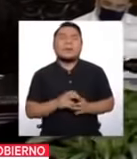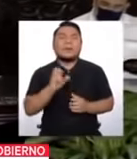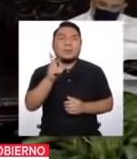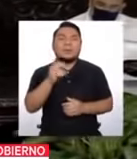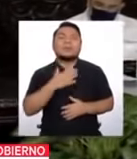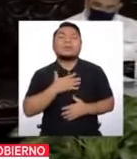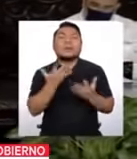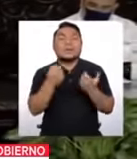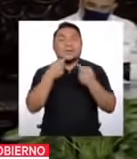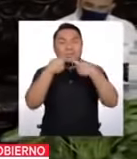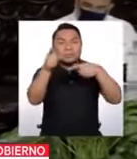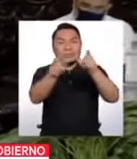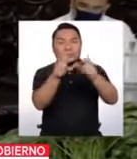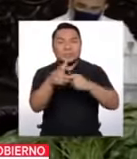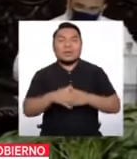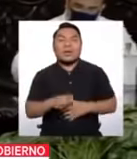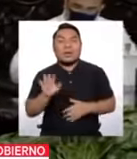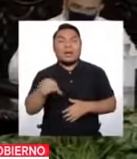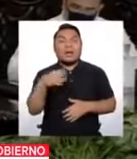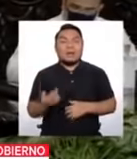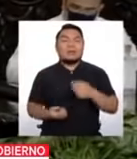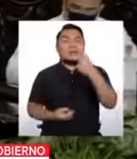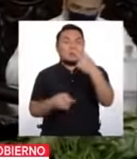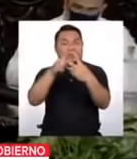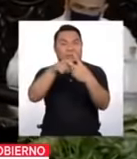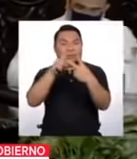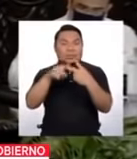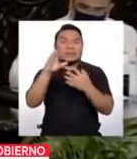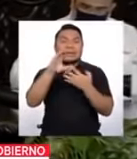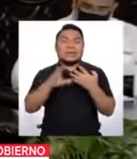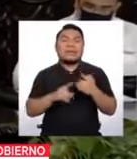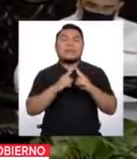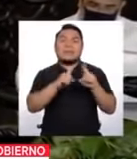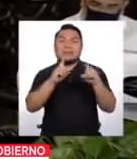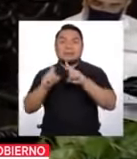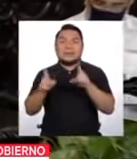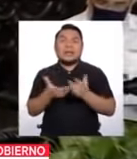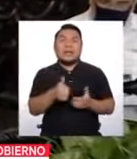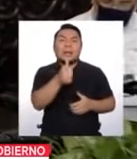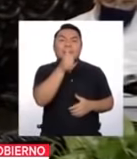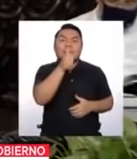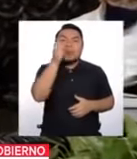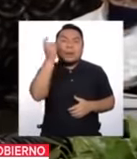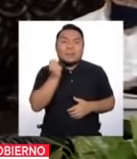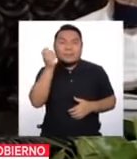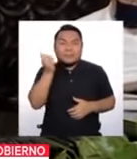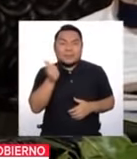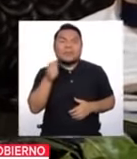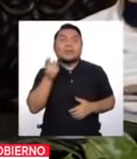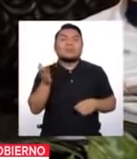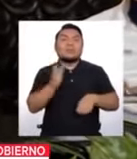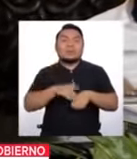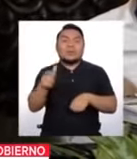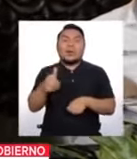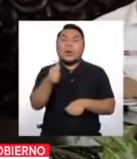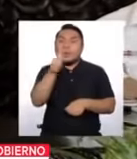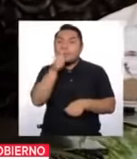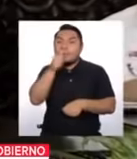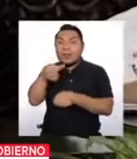los ciudadanos que hay dos características distintas en el sistema privado de pensiones respecto al sistema